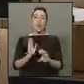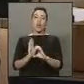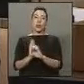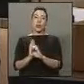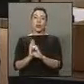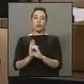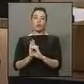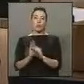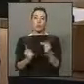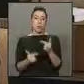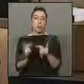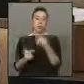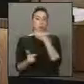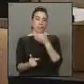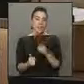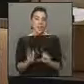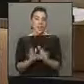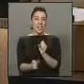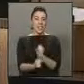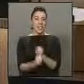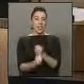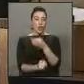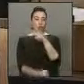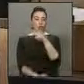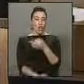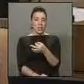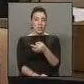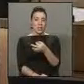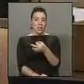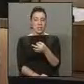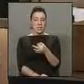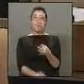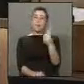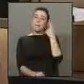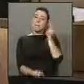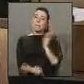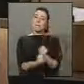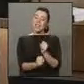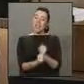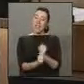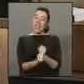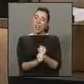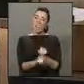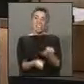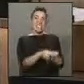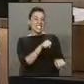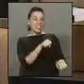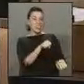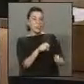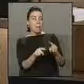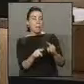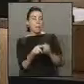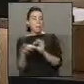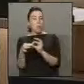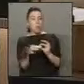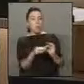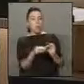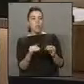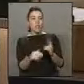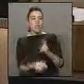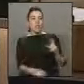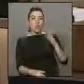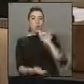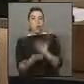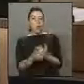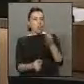Constitución establece. La ley laboral señala a las claras que en el caso de un trabajador que ha sido discriminado por motivos religiosos y cuando el